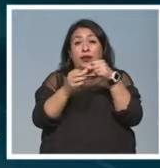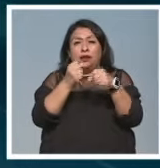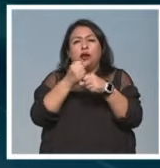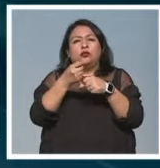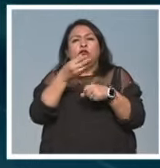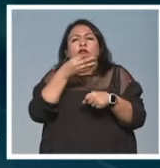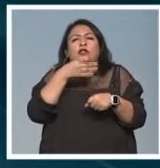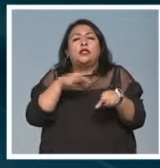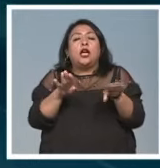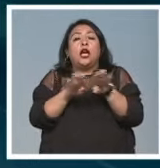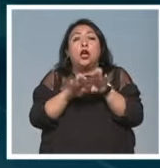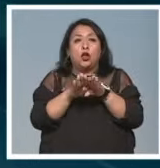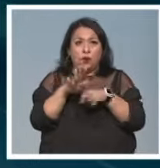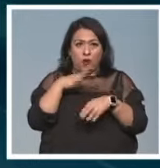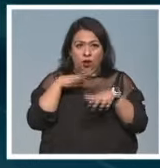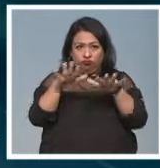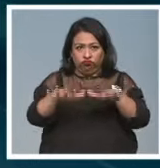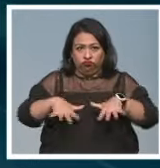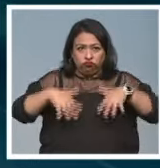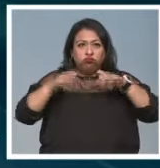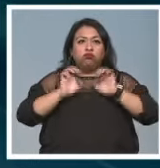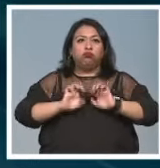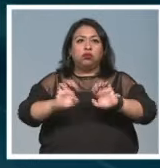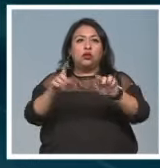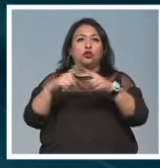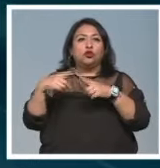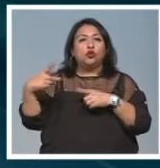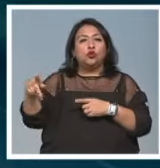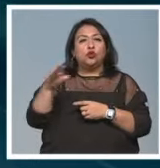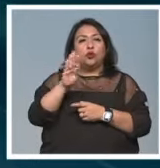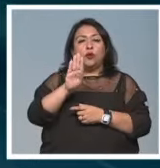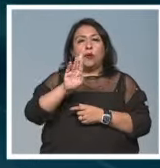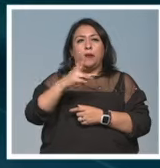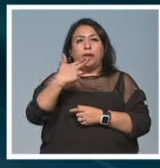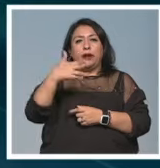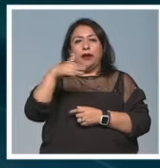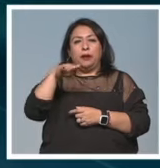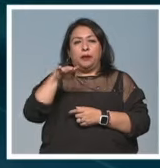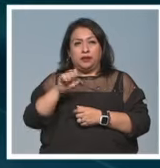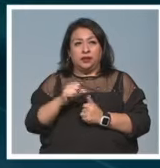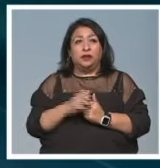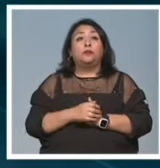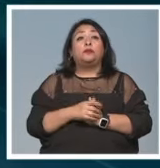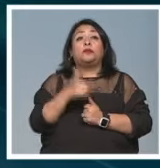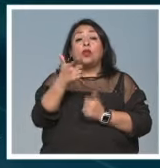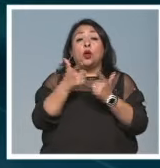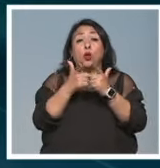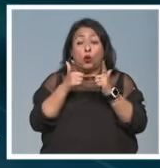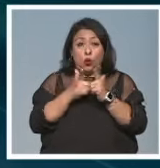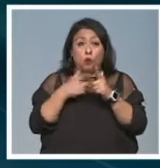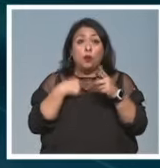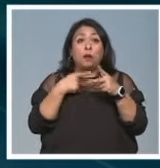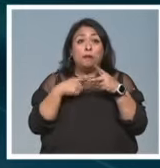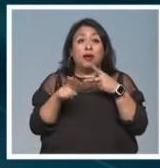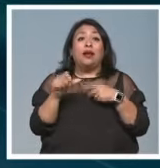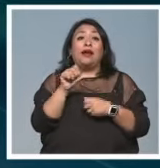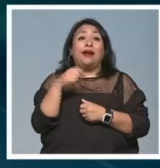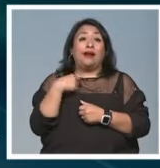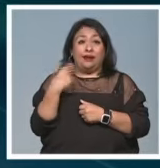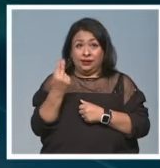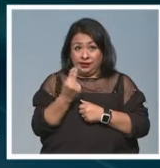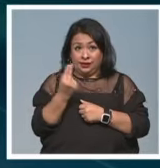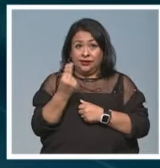para celebrarlo realizarán una gala con piezas de Brahms. El grupo nace de la